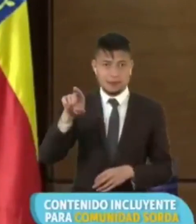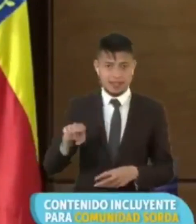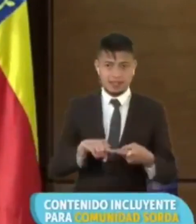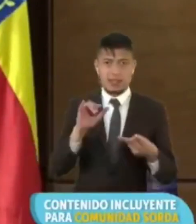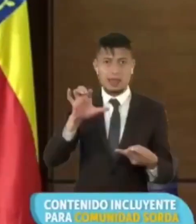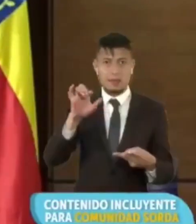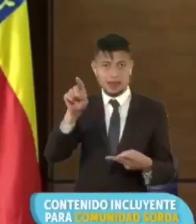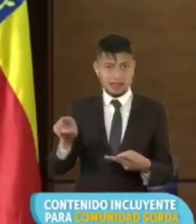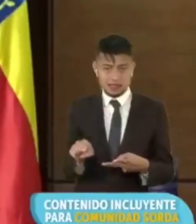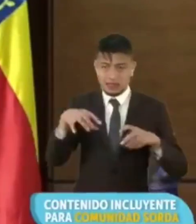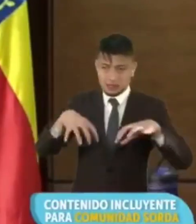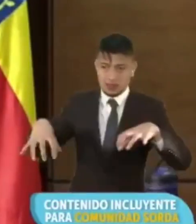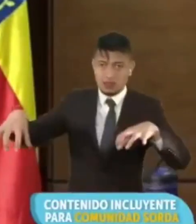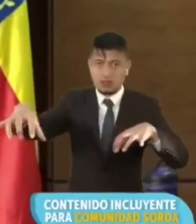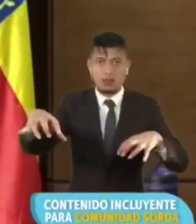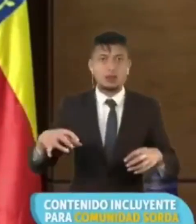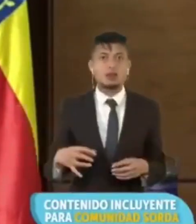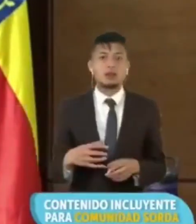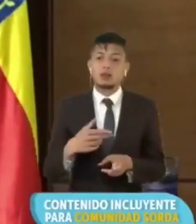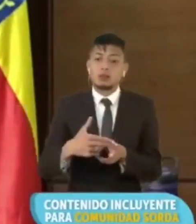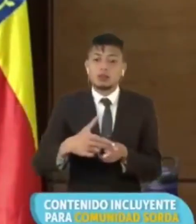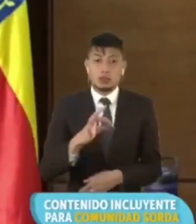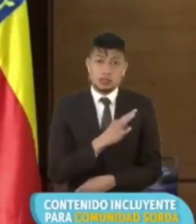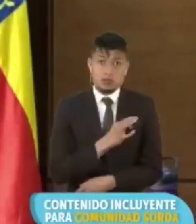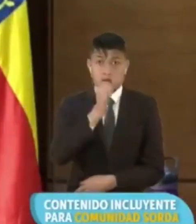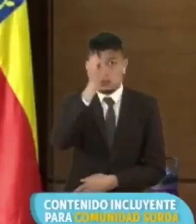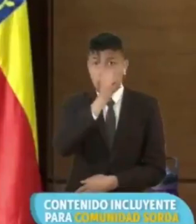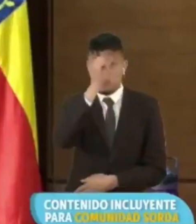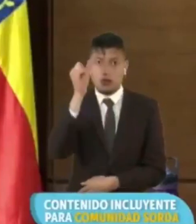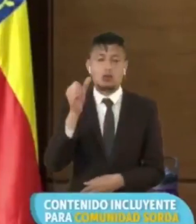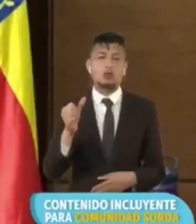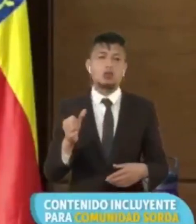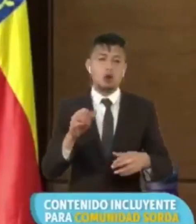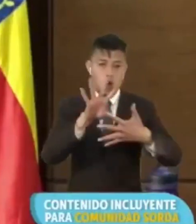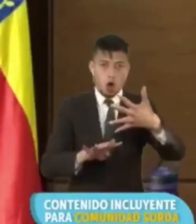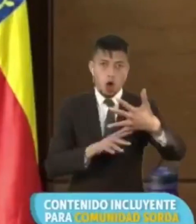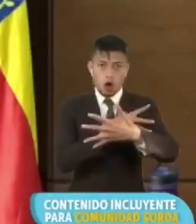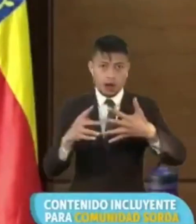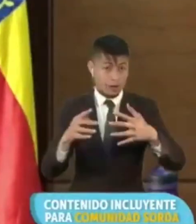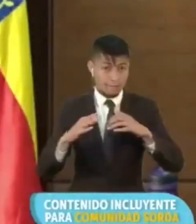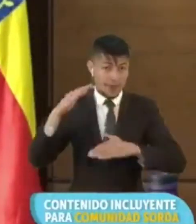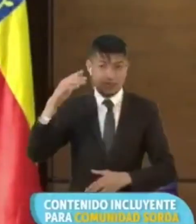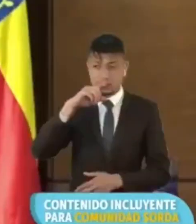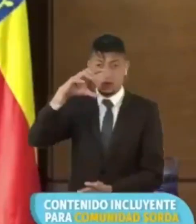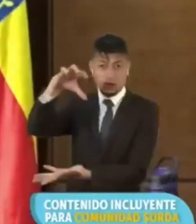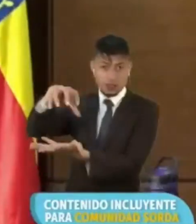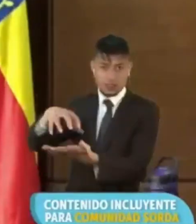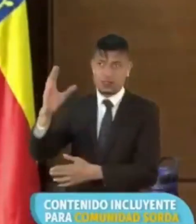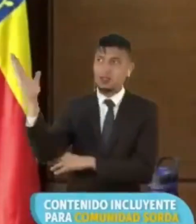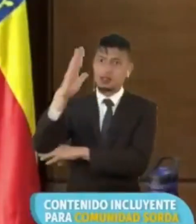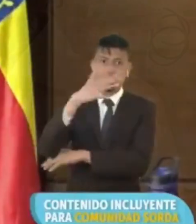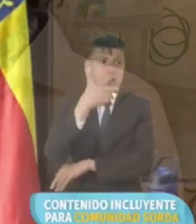Bogotá y que en algún momento podrá ser el dominante no solamente en la capital, sino en todo el territorio nacional.